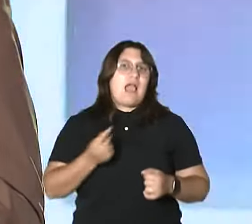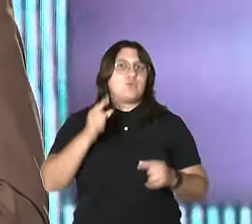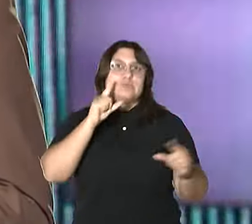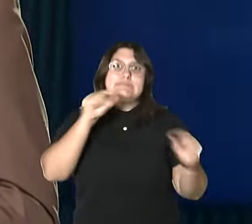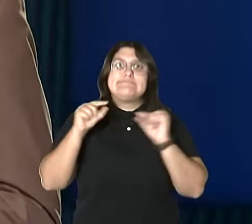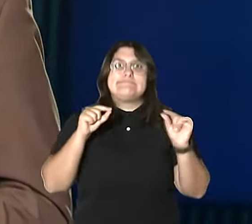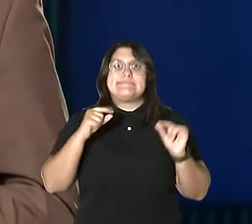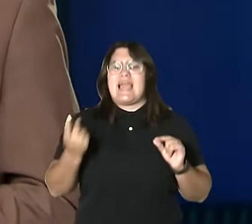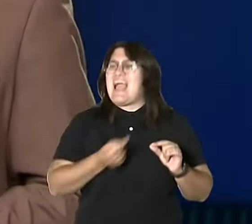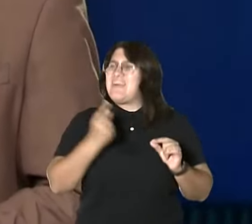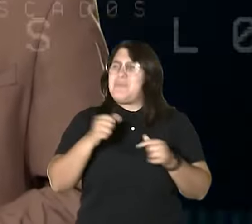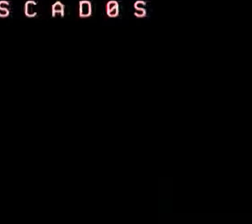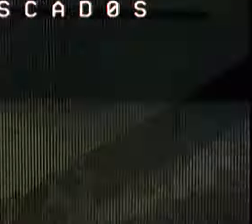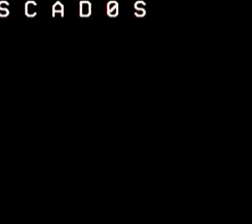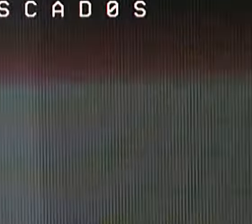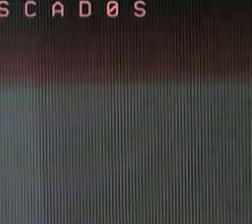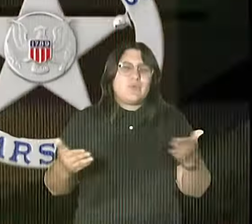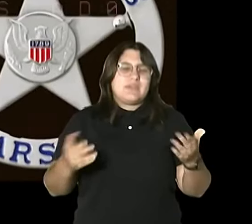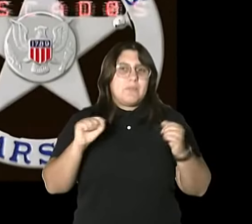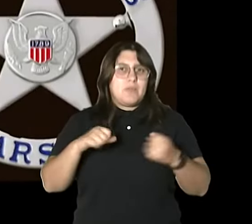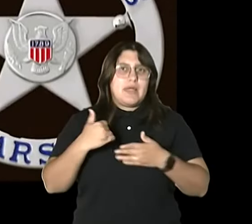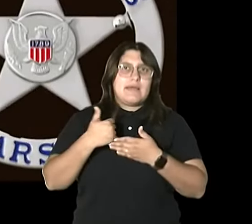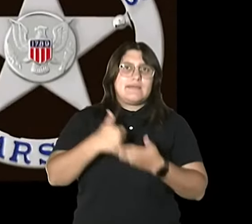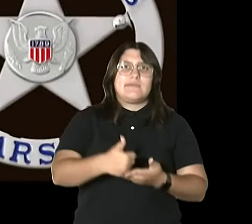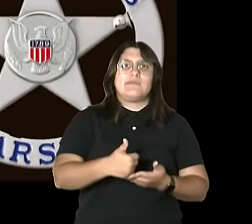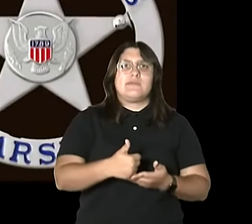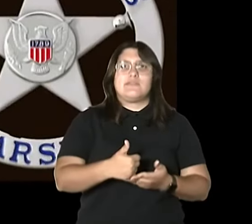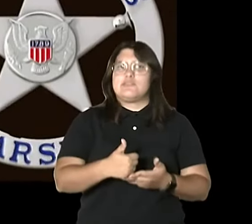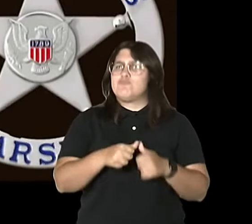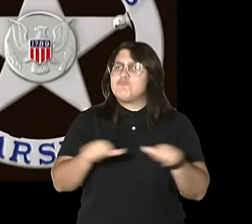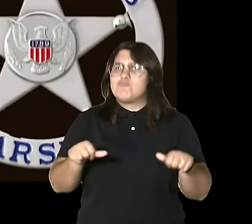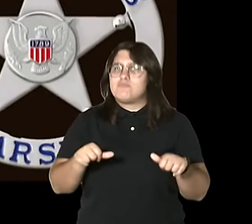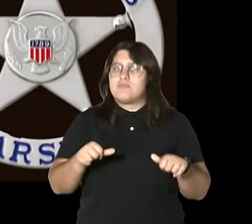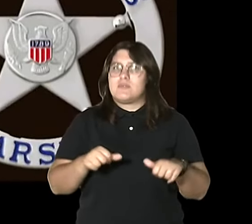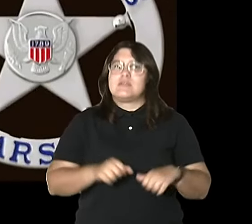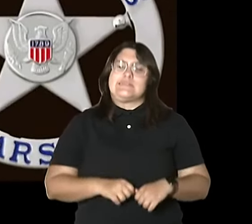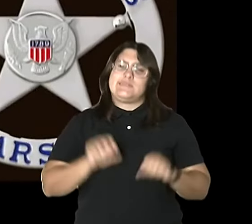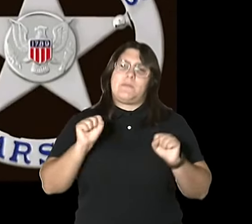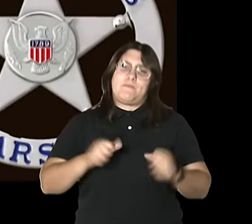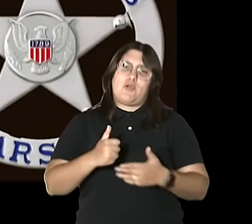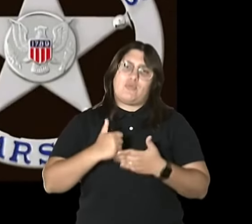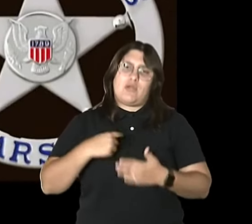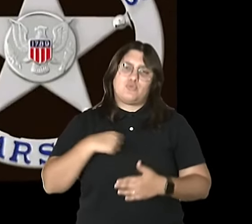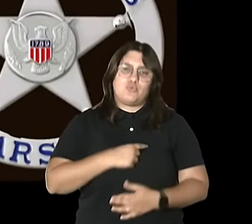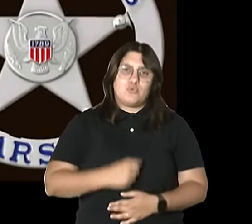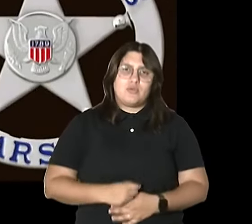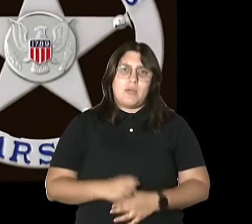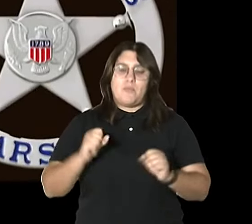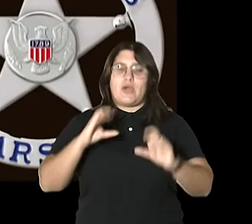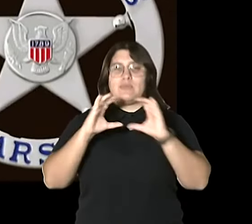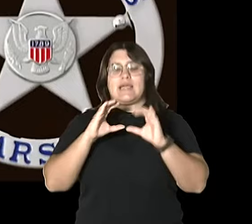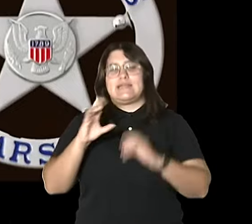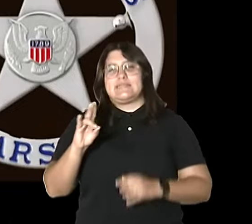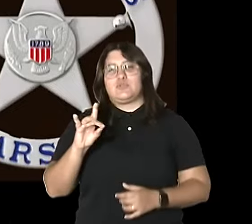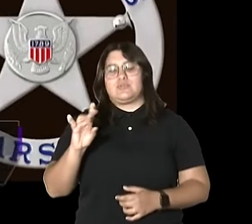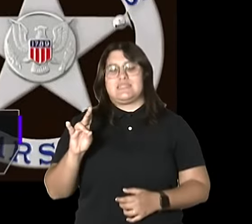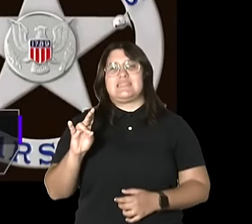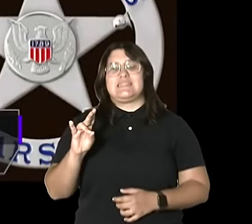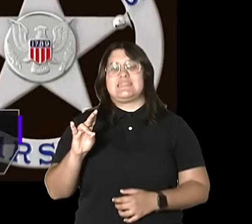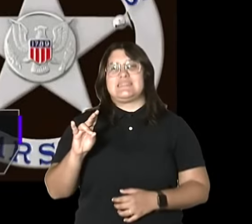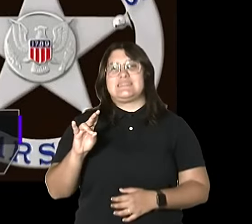cualquier cosa que nos pueda ayudar porque cualquier cosita aunque sean a la mínima nos pueda asistir a nosotros y se puede comunicar al 787 766